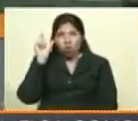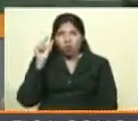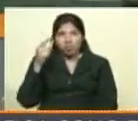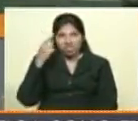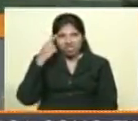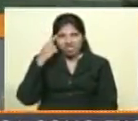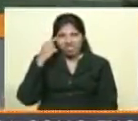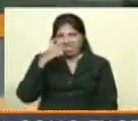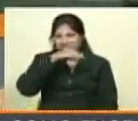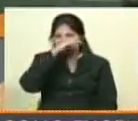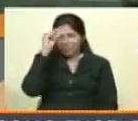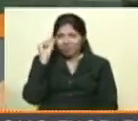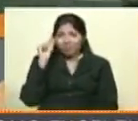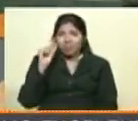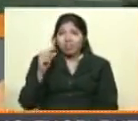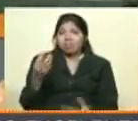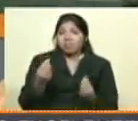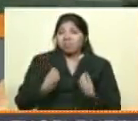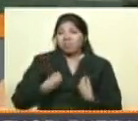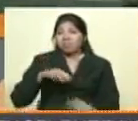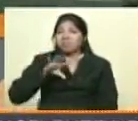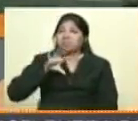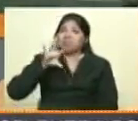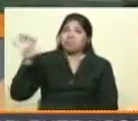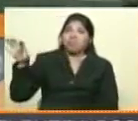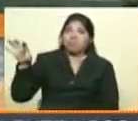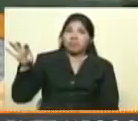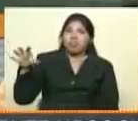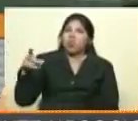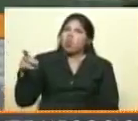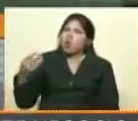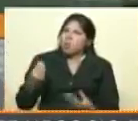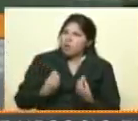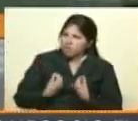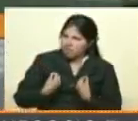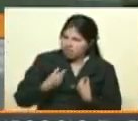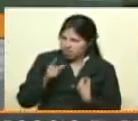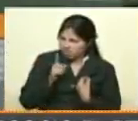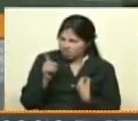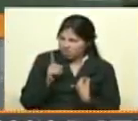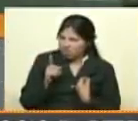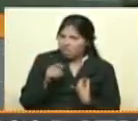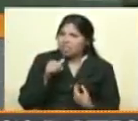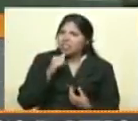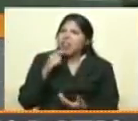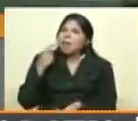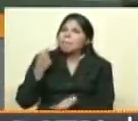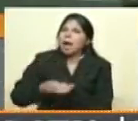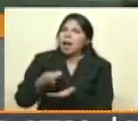exterior. ¿Cómo vive Julio Borges en el exterior? ¿Quién le paga?